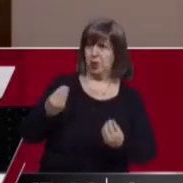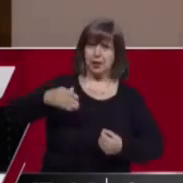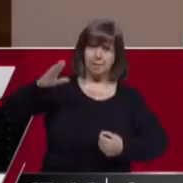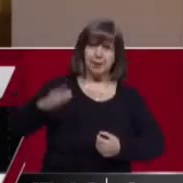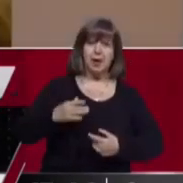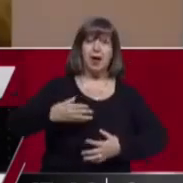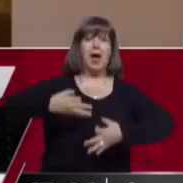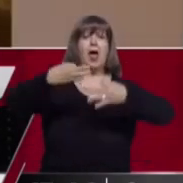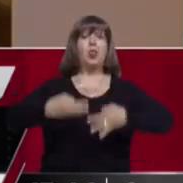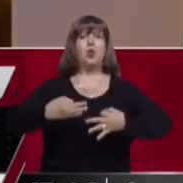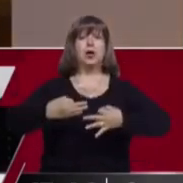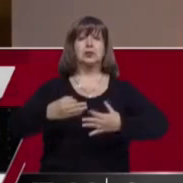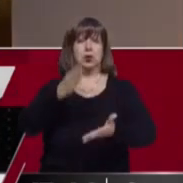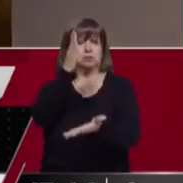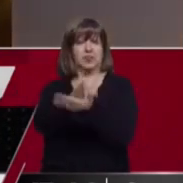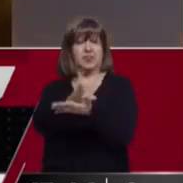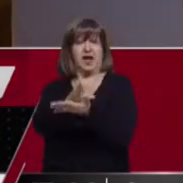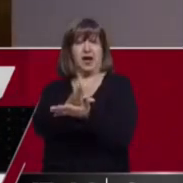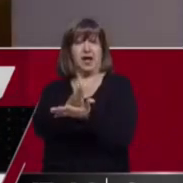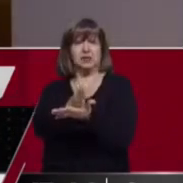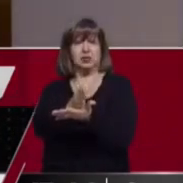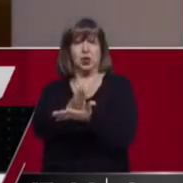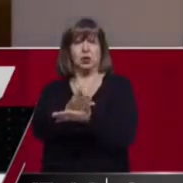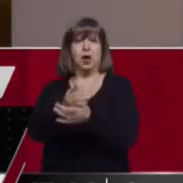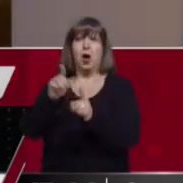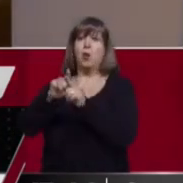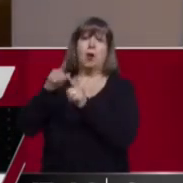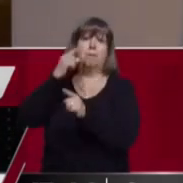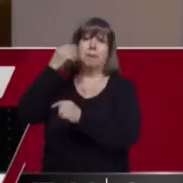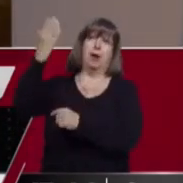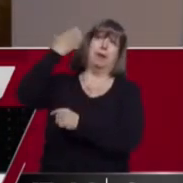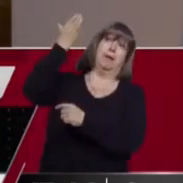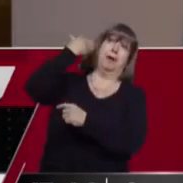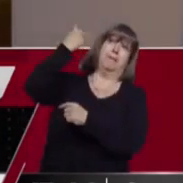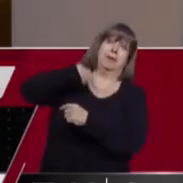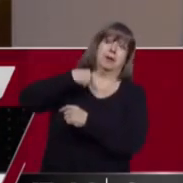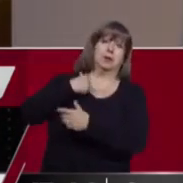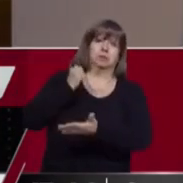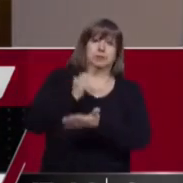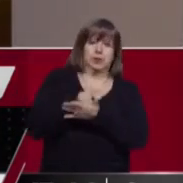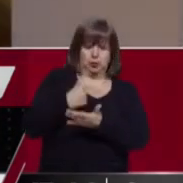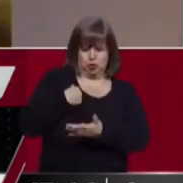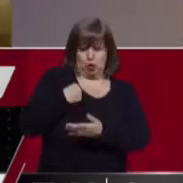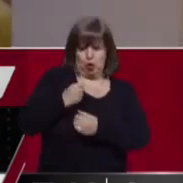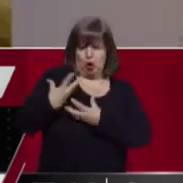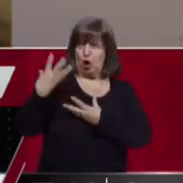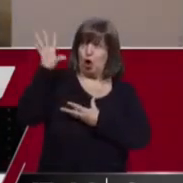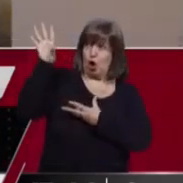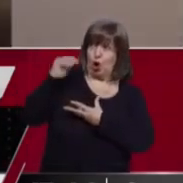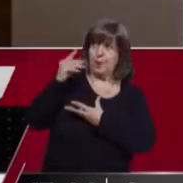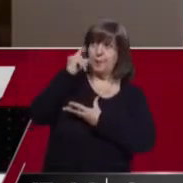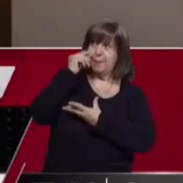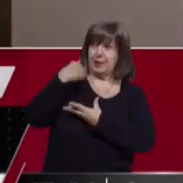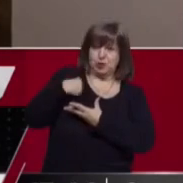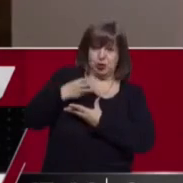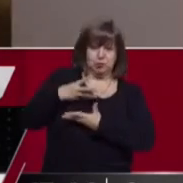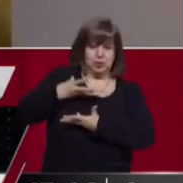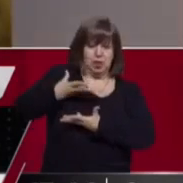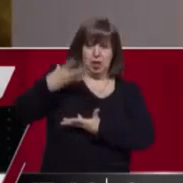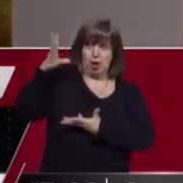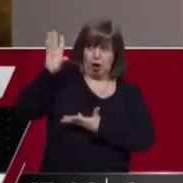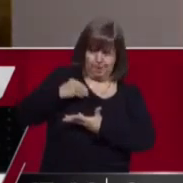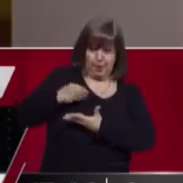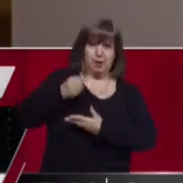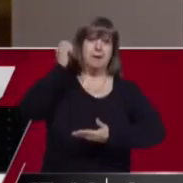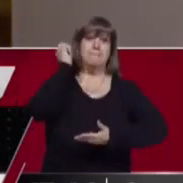una disciplina, que eso es más un tema cultural. Cuando hay adultos y adultas que dicen, yo le pego